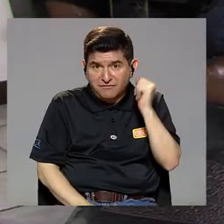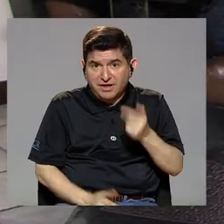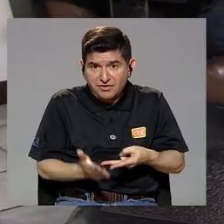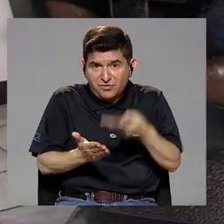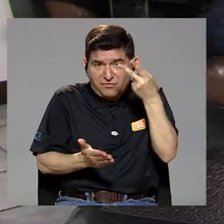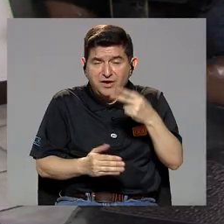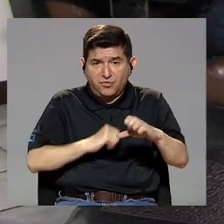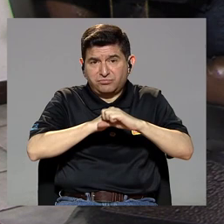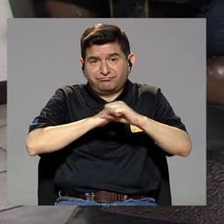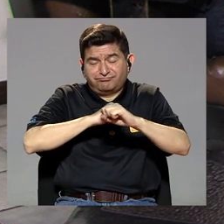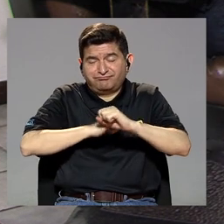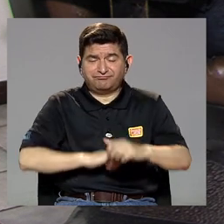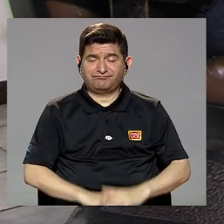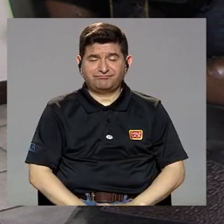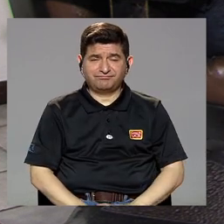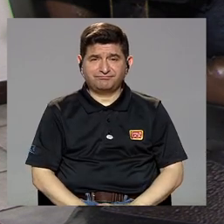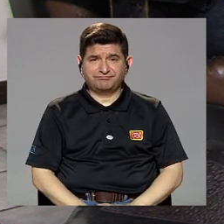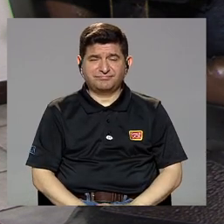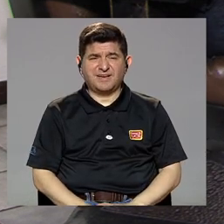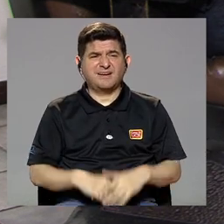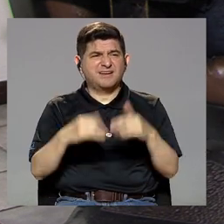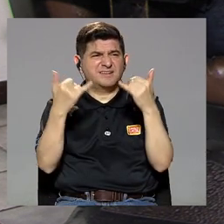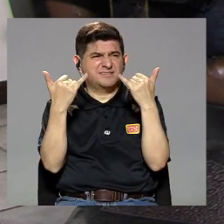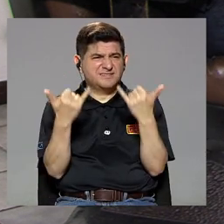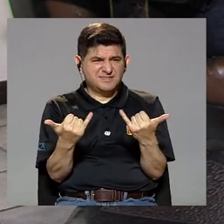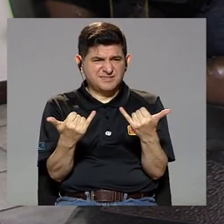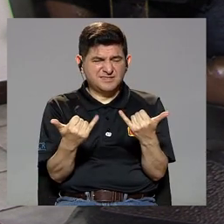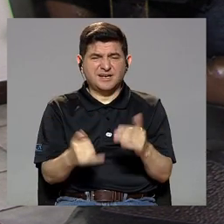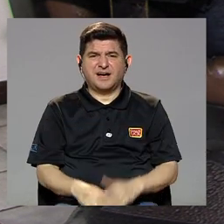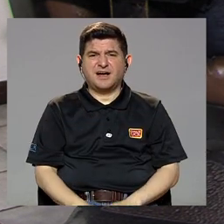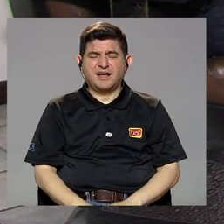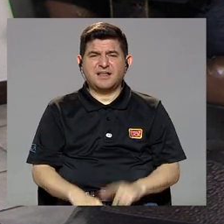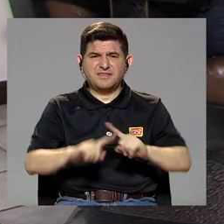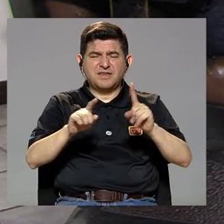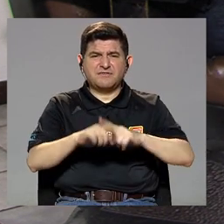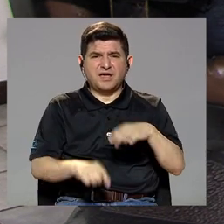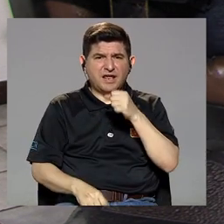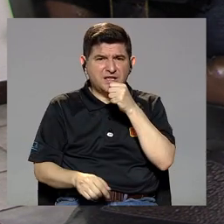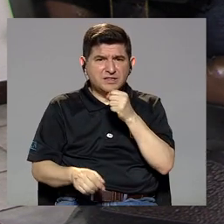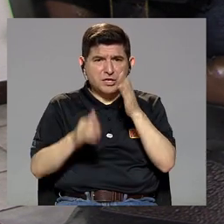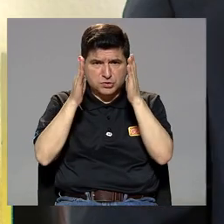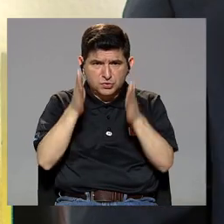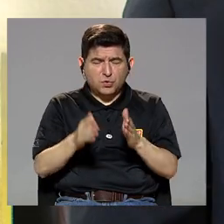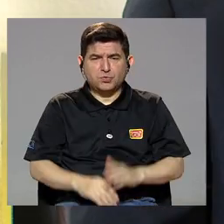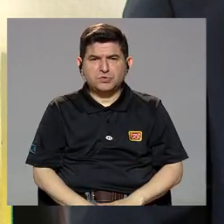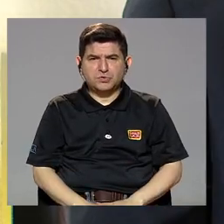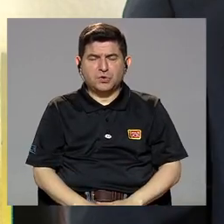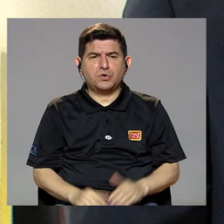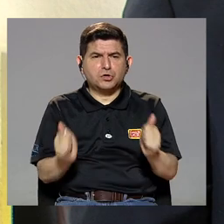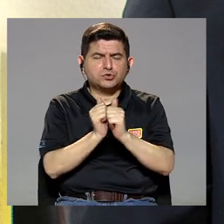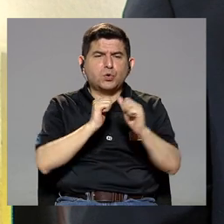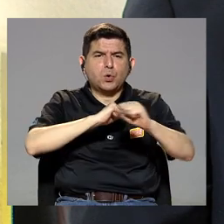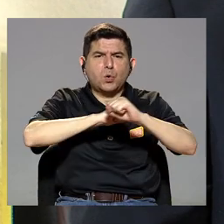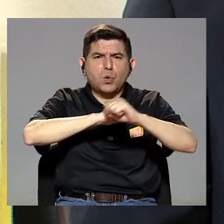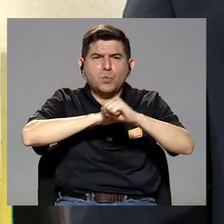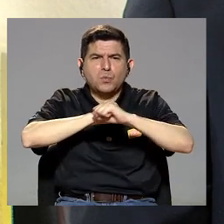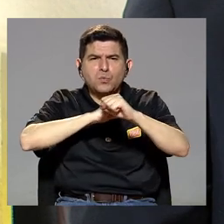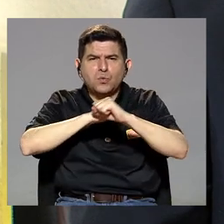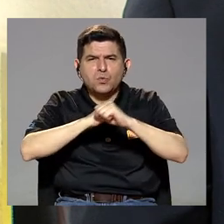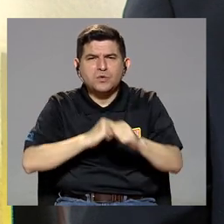entonces ya los locutores y todo se las agencian con anuncios